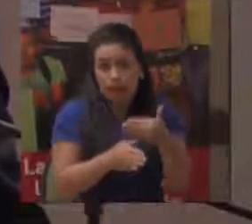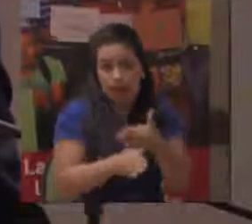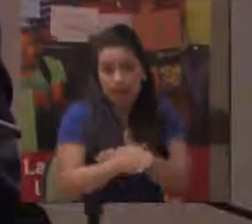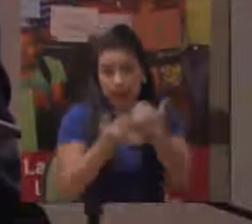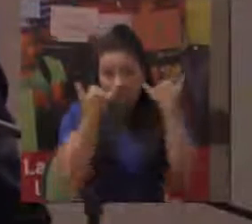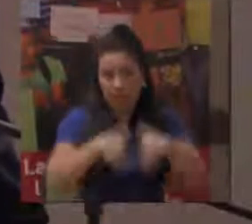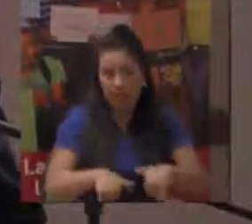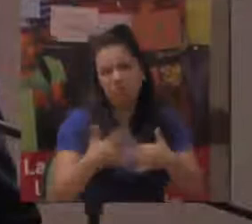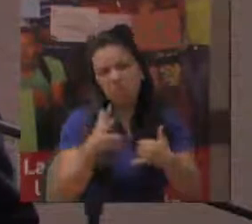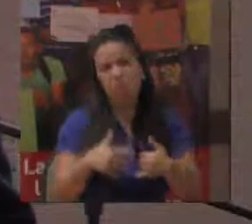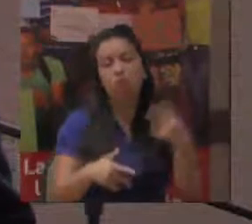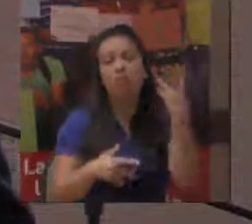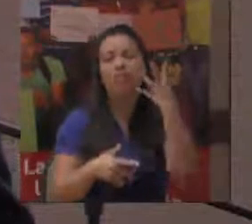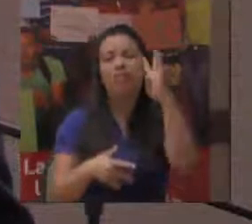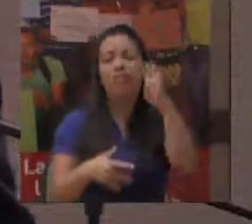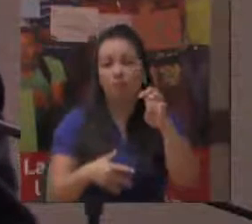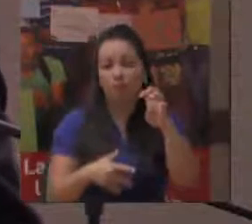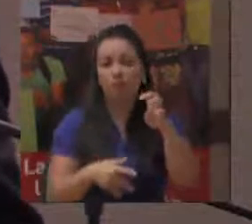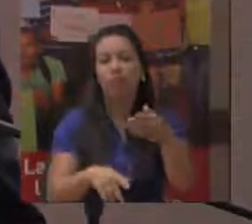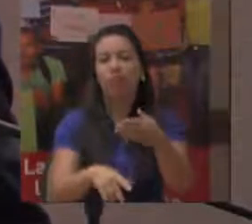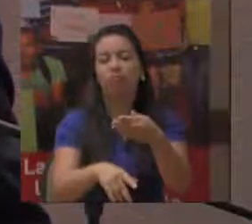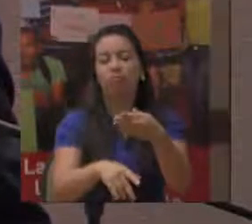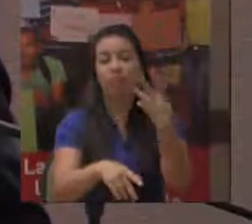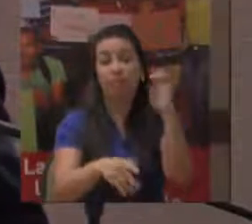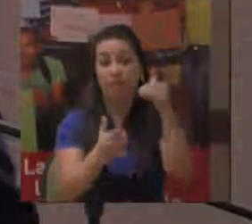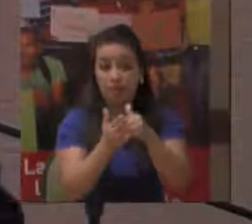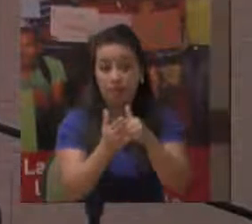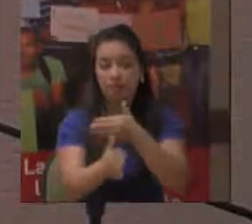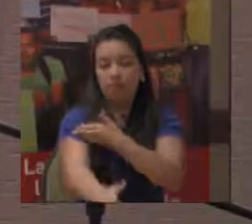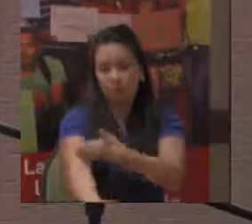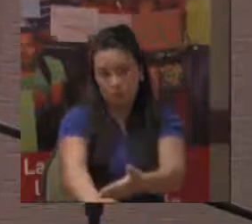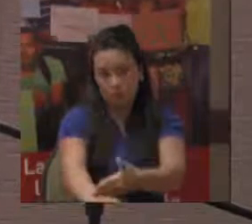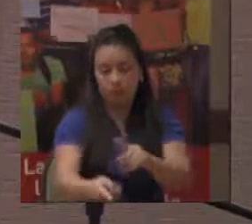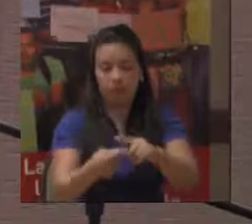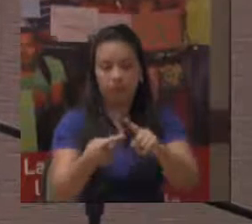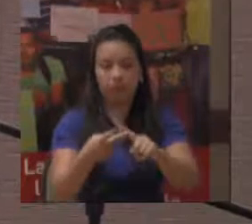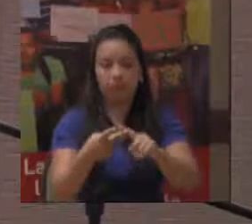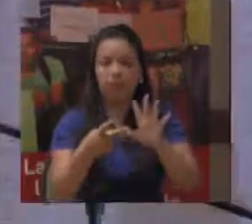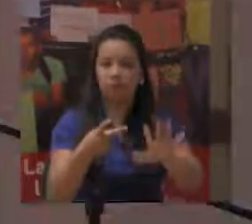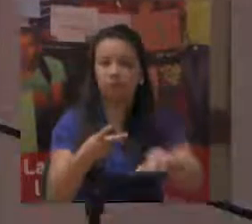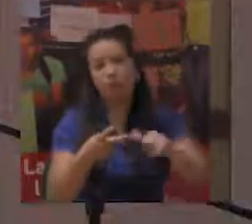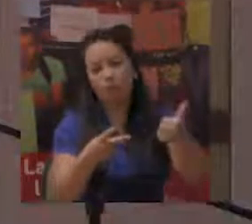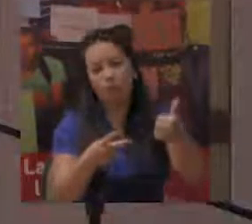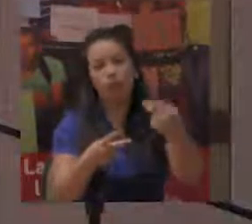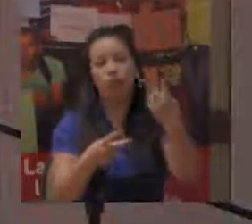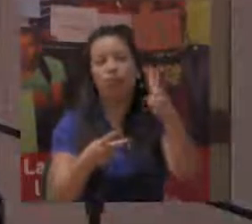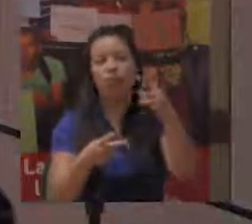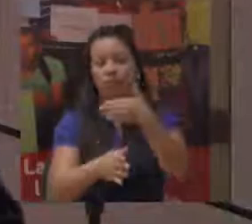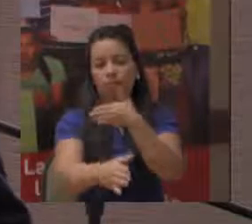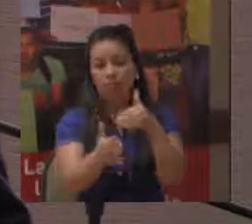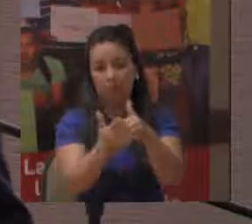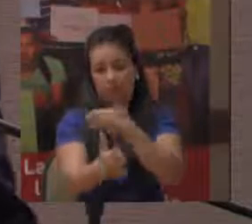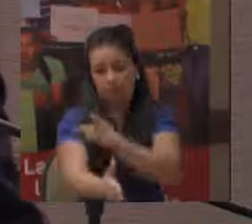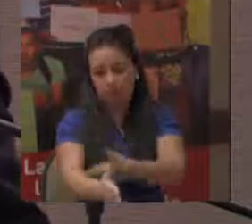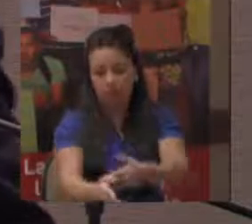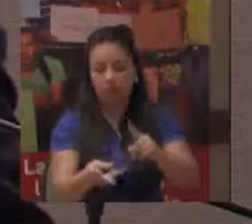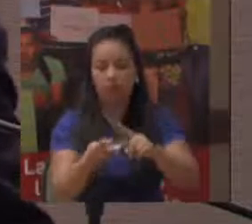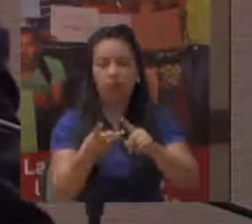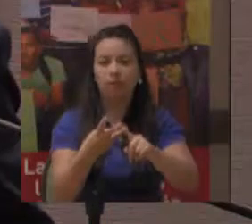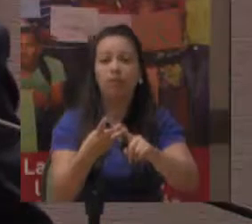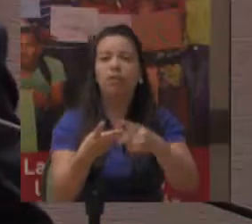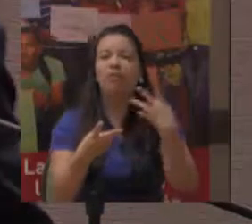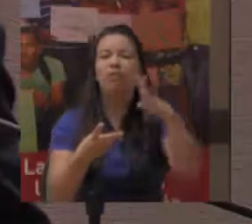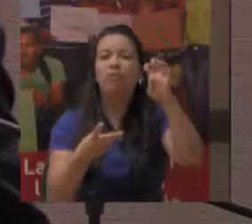millones de pesos, un pasivo de 12 mil millones y donde dio un patrimonio negativo de 2 mil millones de pesos. ¿A qué se